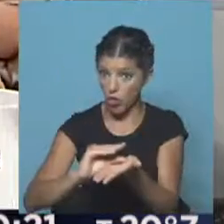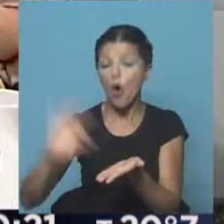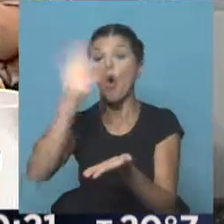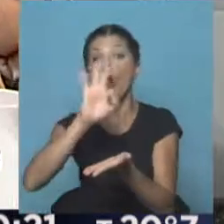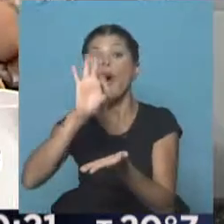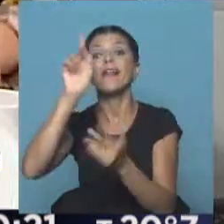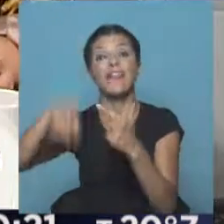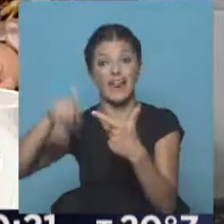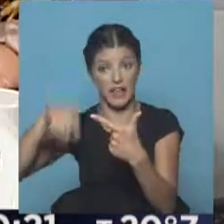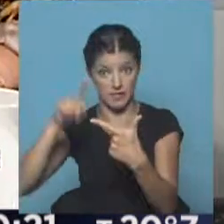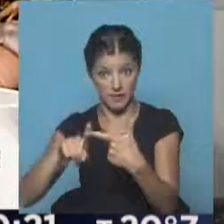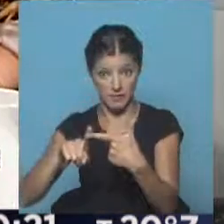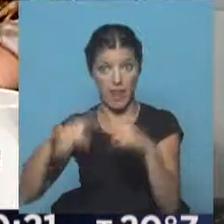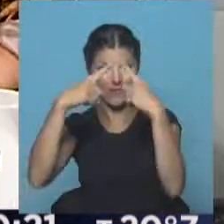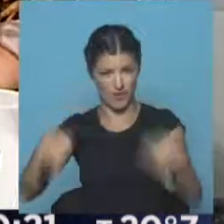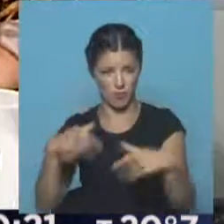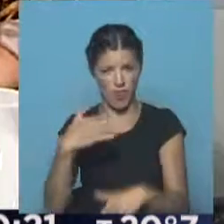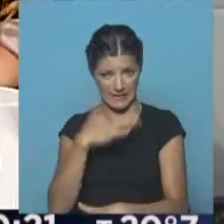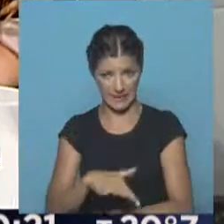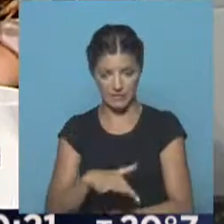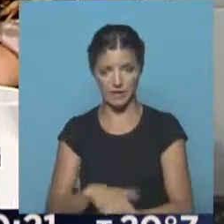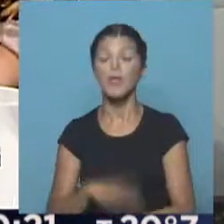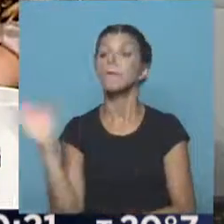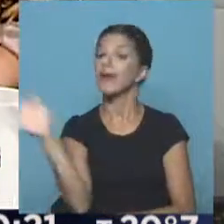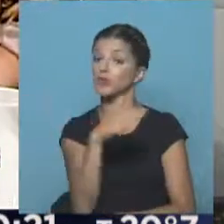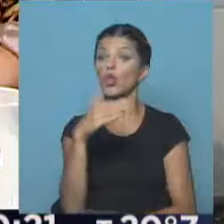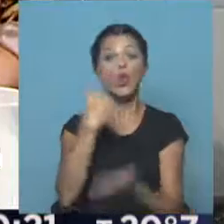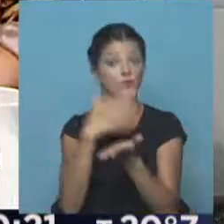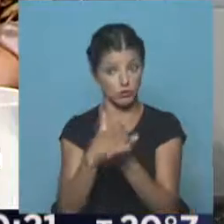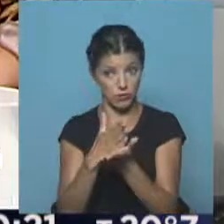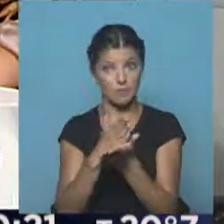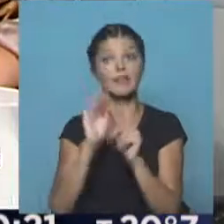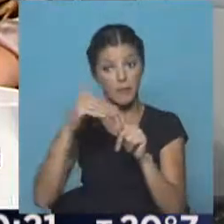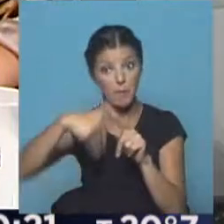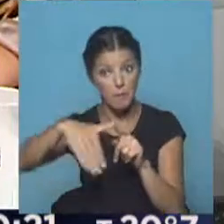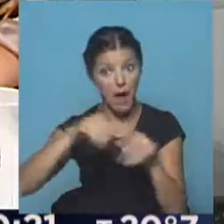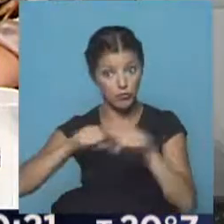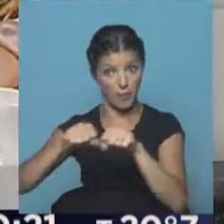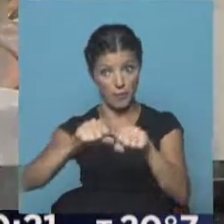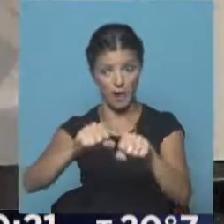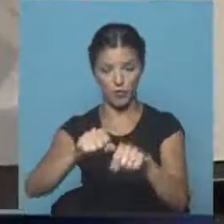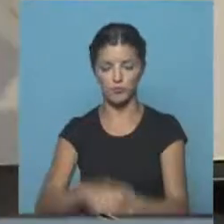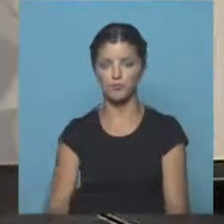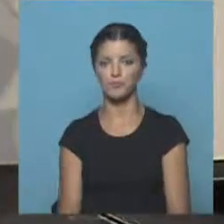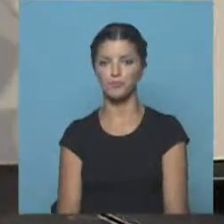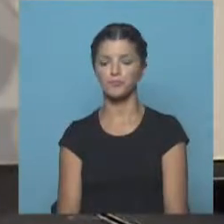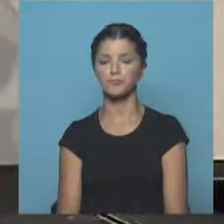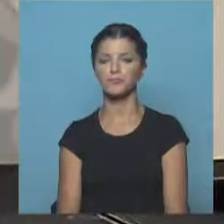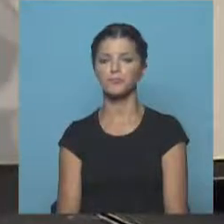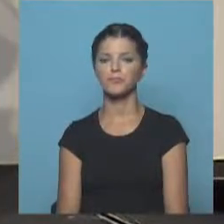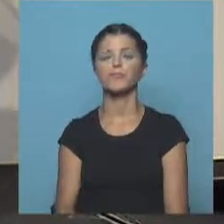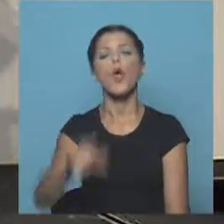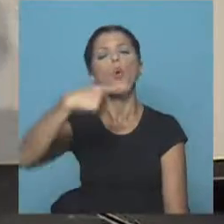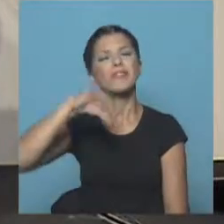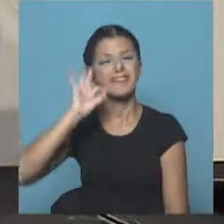o financiado en varias cuotas. Regirá para todos los rubros, inclusive más adelante para los supermercados también. Ustedes saben que desde el